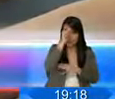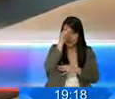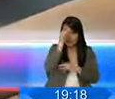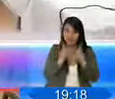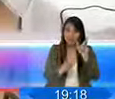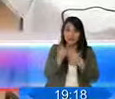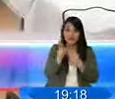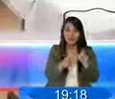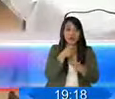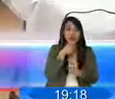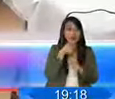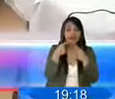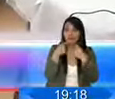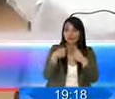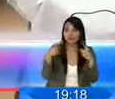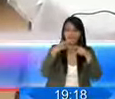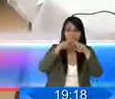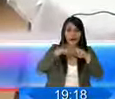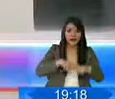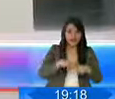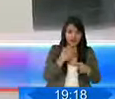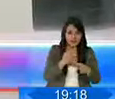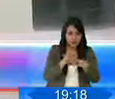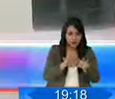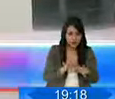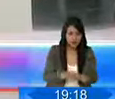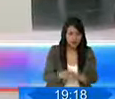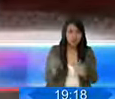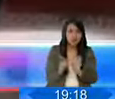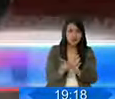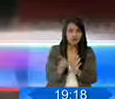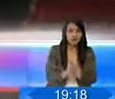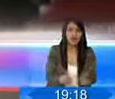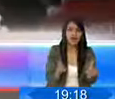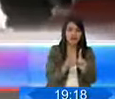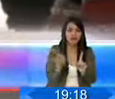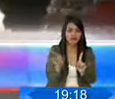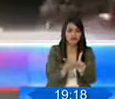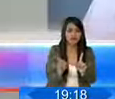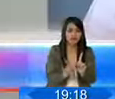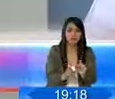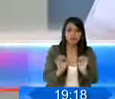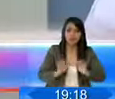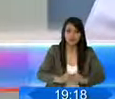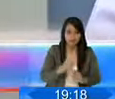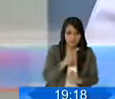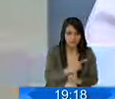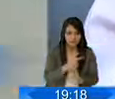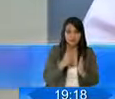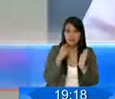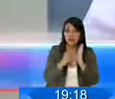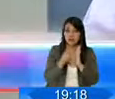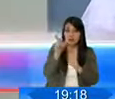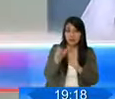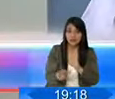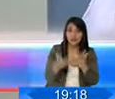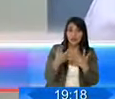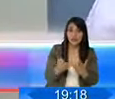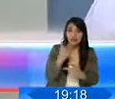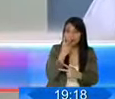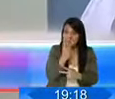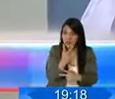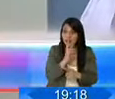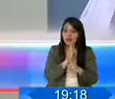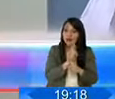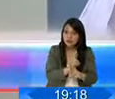los medios de comunicación podrán revisar en tiempo real el ingreso de los resultados preliminares. Si un ciudadano quiere llegar y decir yo quiero ver